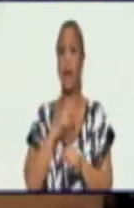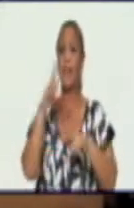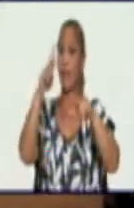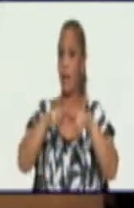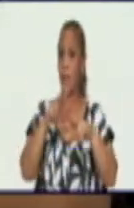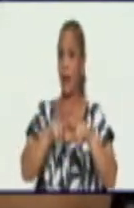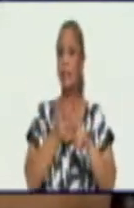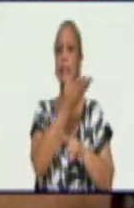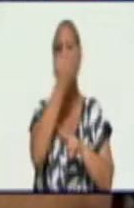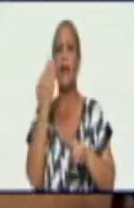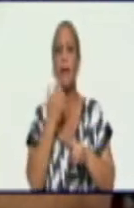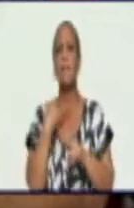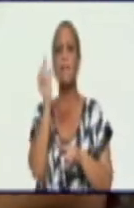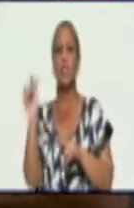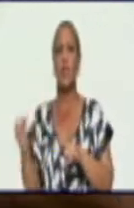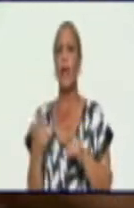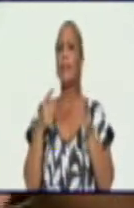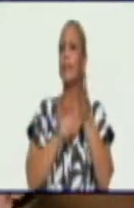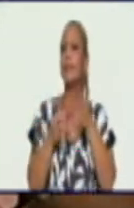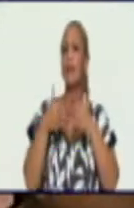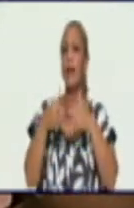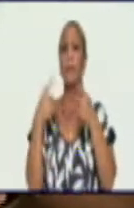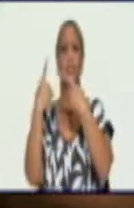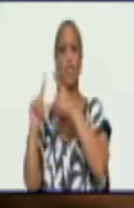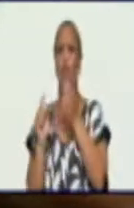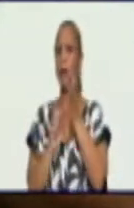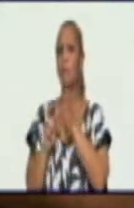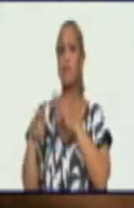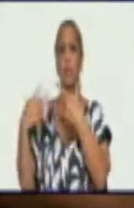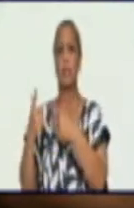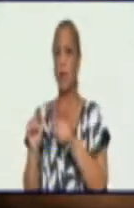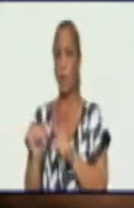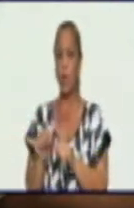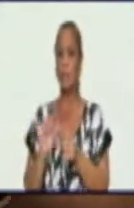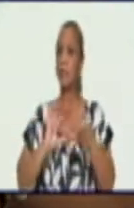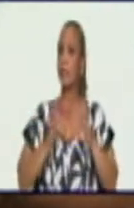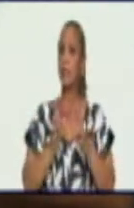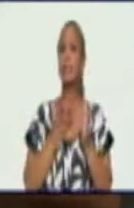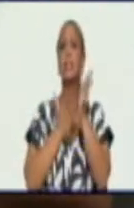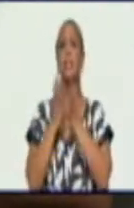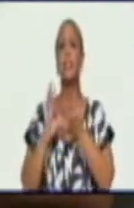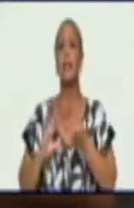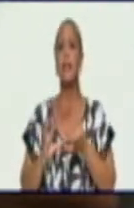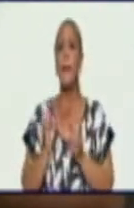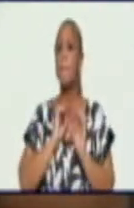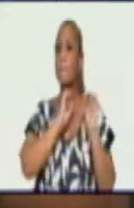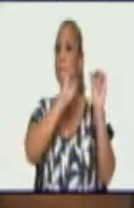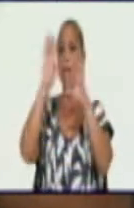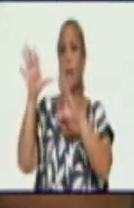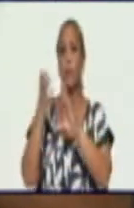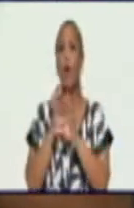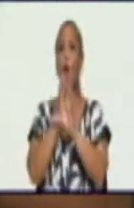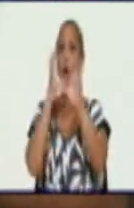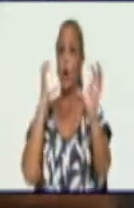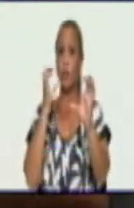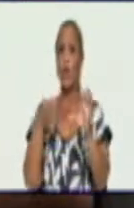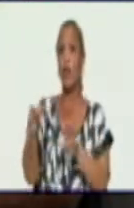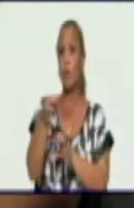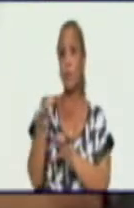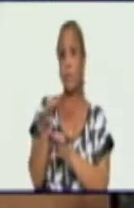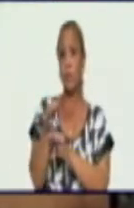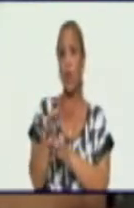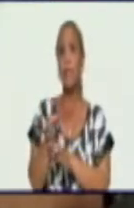Granma y de otras provincias del oriente cubano. Y de igual manera, Yunel, prácticamente diario, enviamos ómnibus desde los municipios de Granma